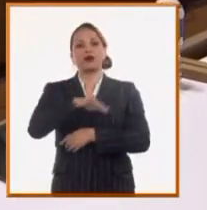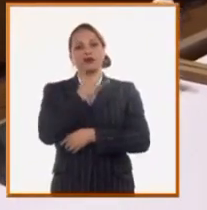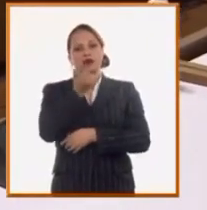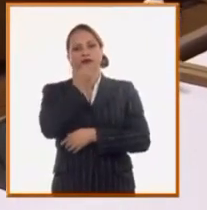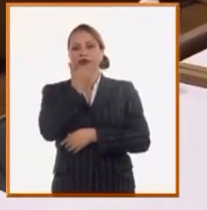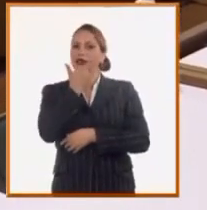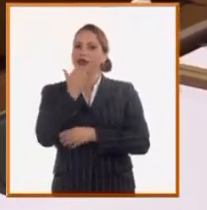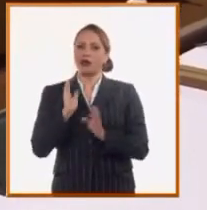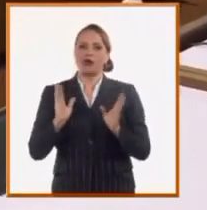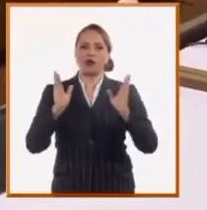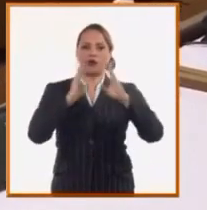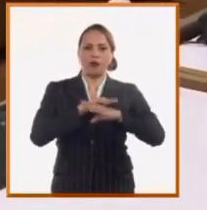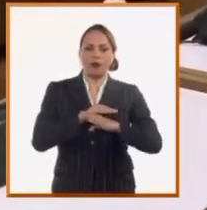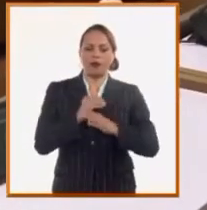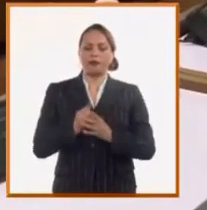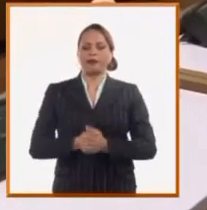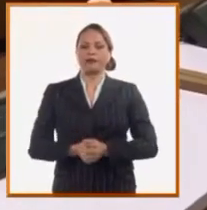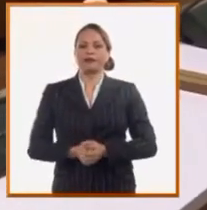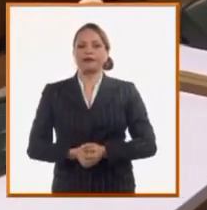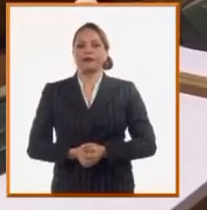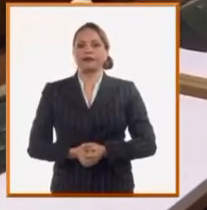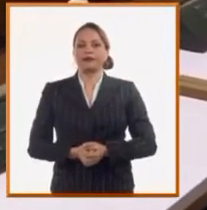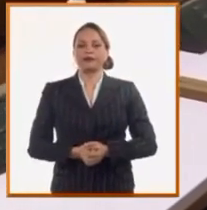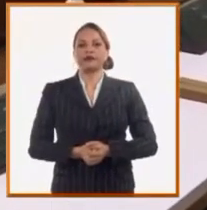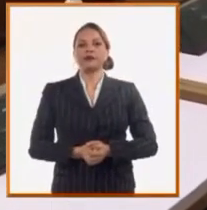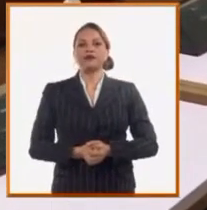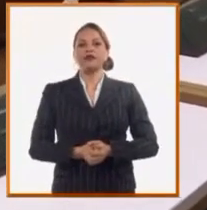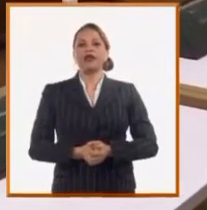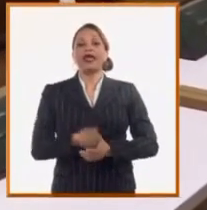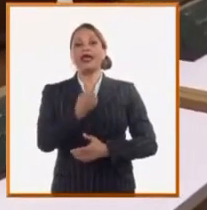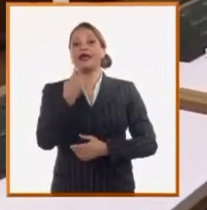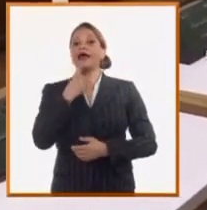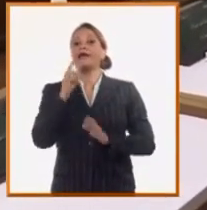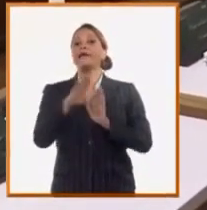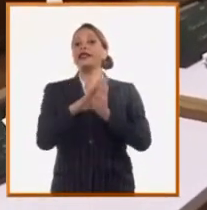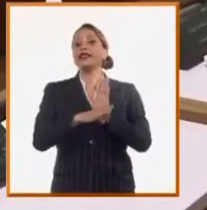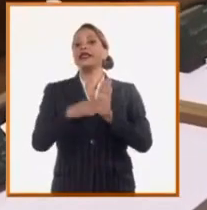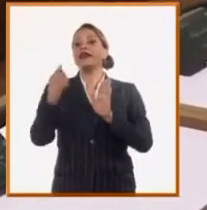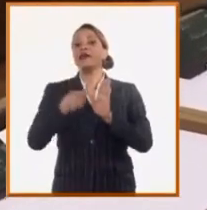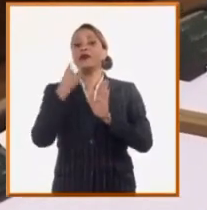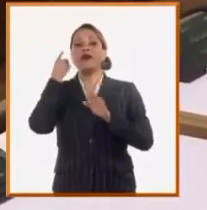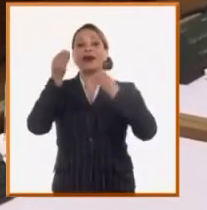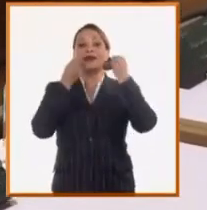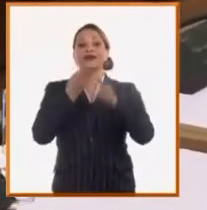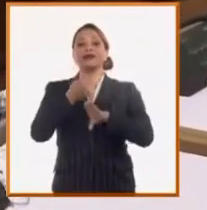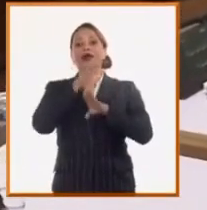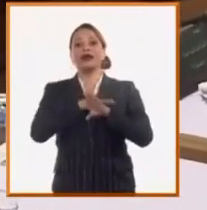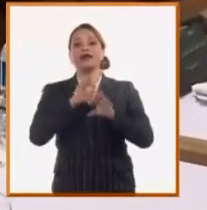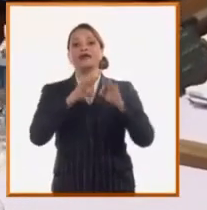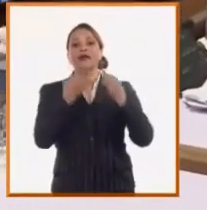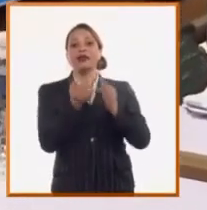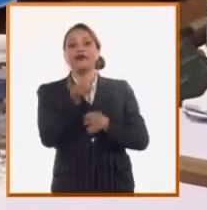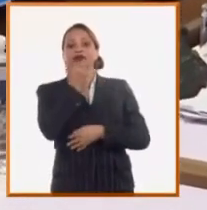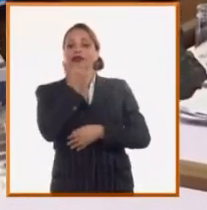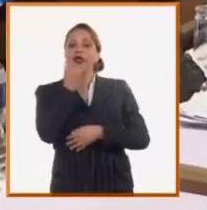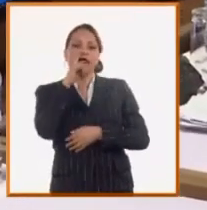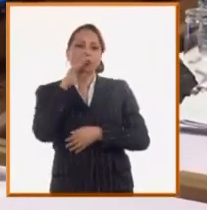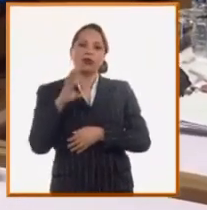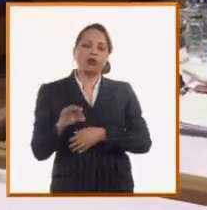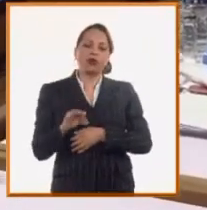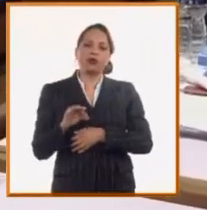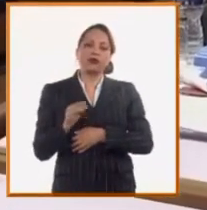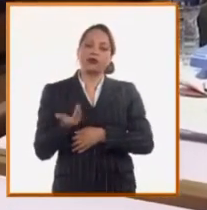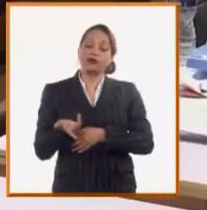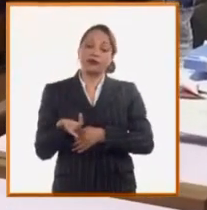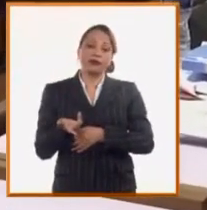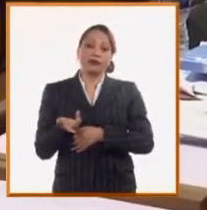afectadas con cada medida. Nosotros siempre tenemos que ver cada medida que vamos a aplicar cómo afecta a las familias y a las personas que están en situación de